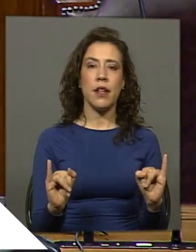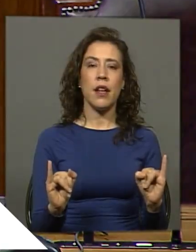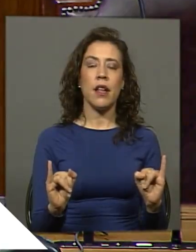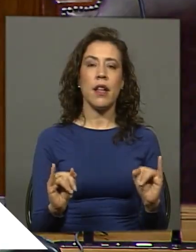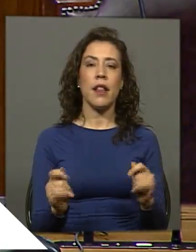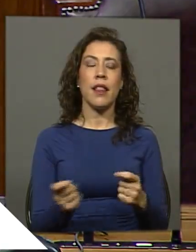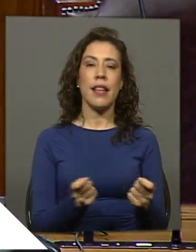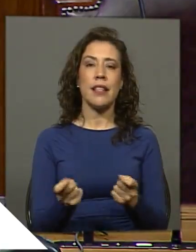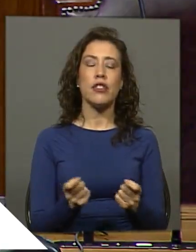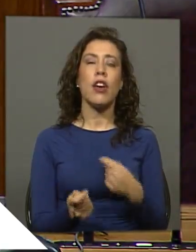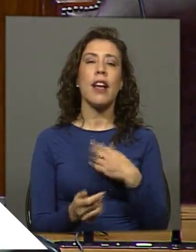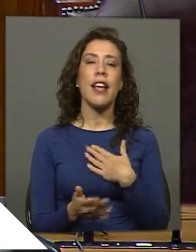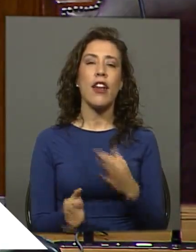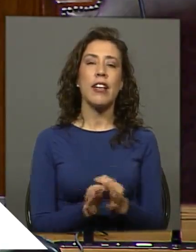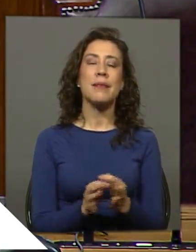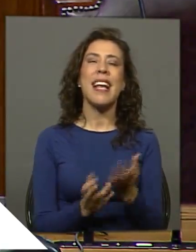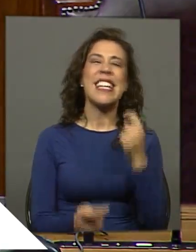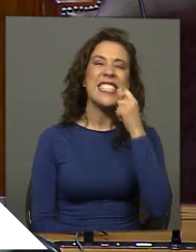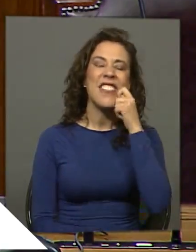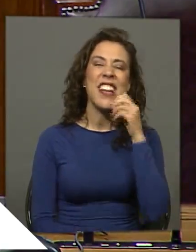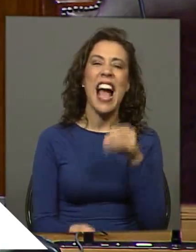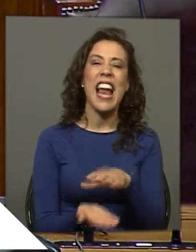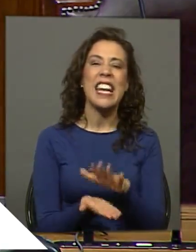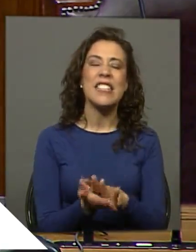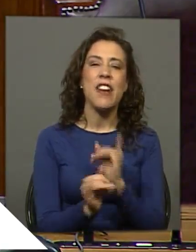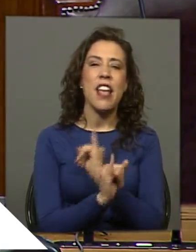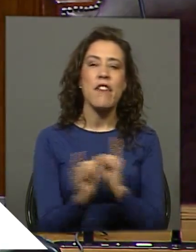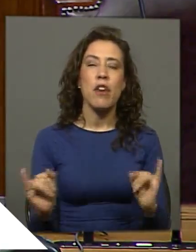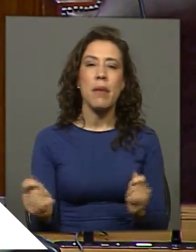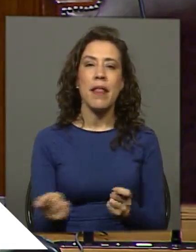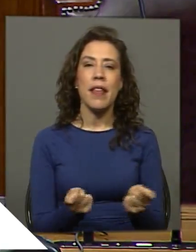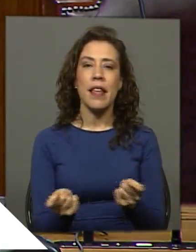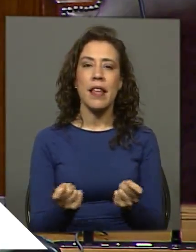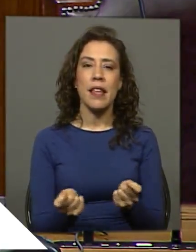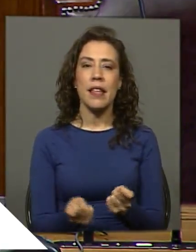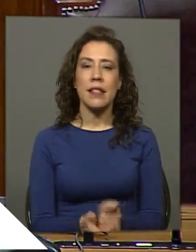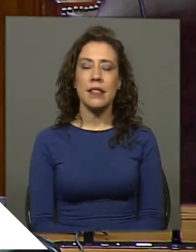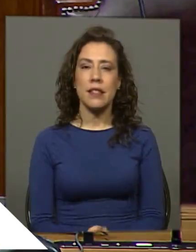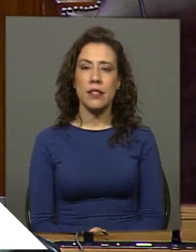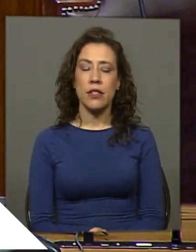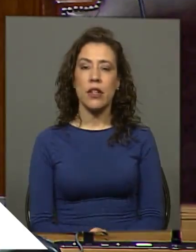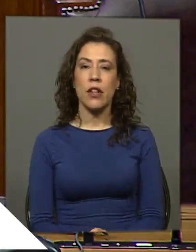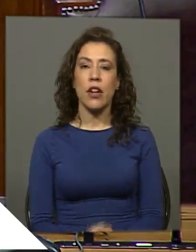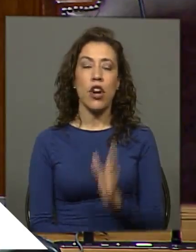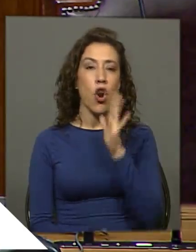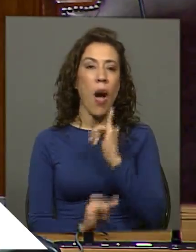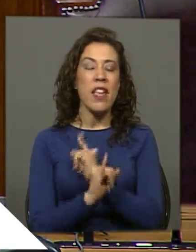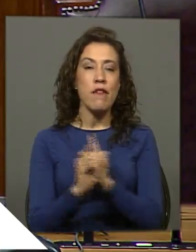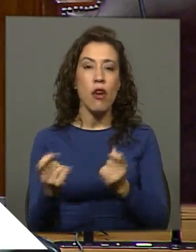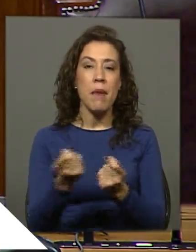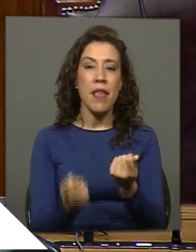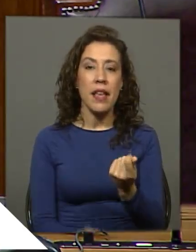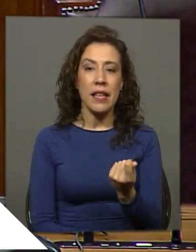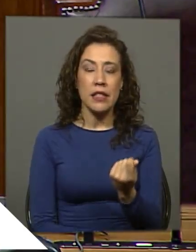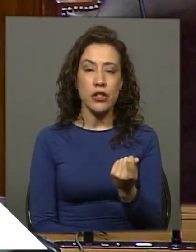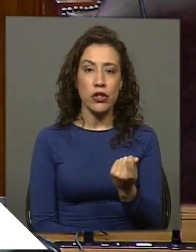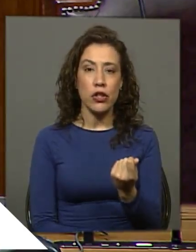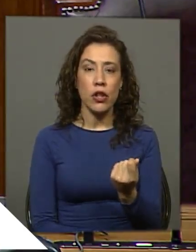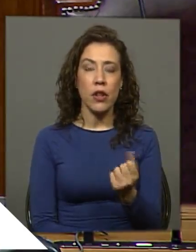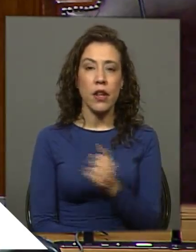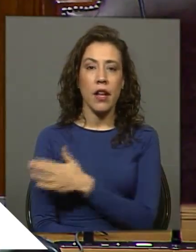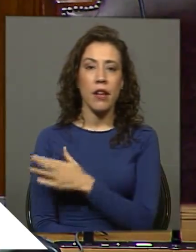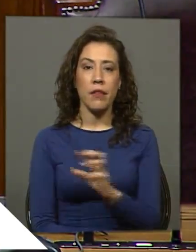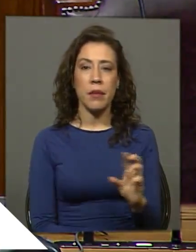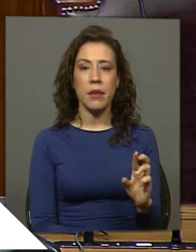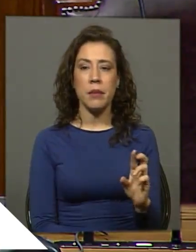bien preciso qué significa reserva en los informes de gestión primero hoy día no existen informes de gestión en la AFP